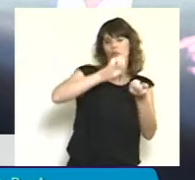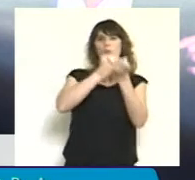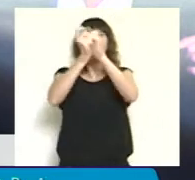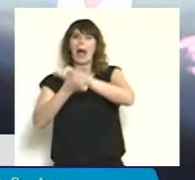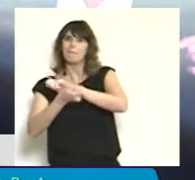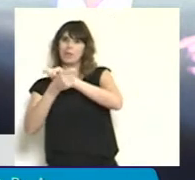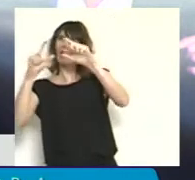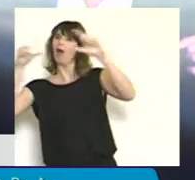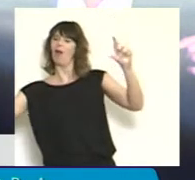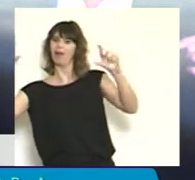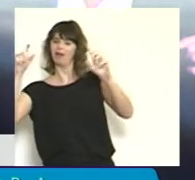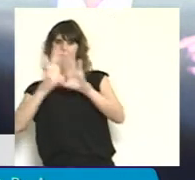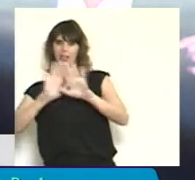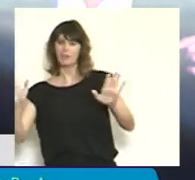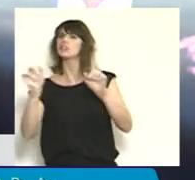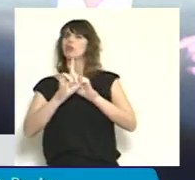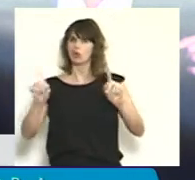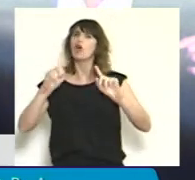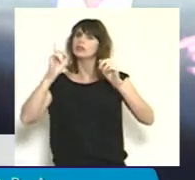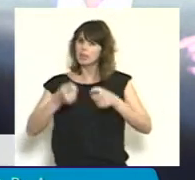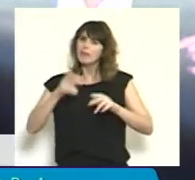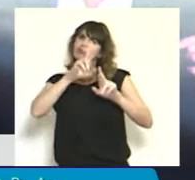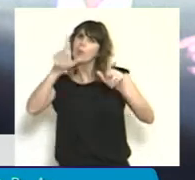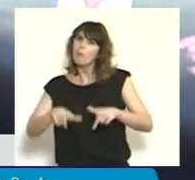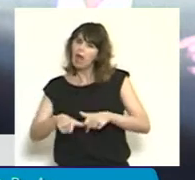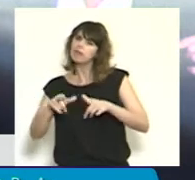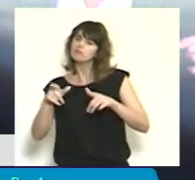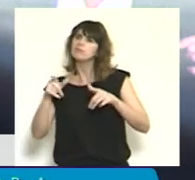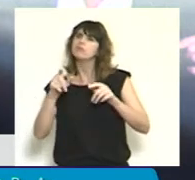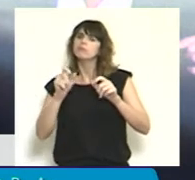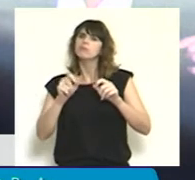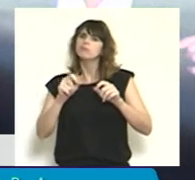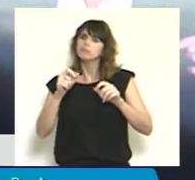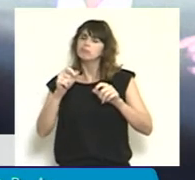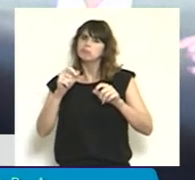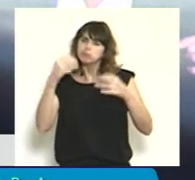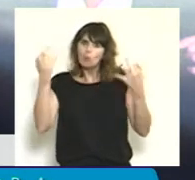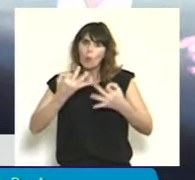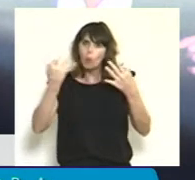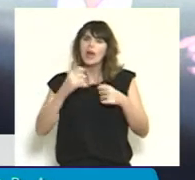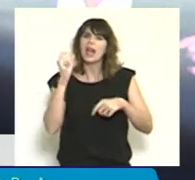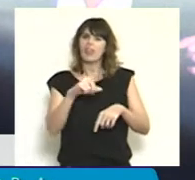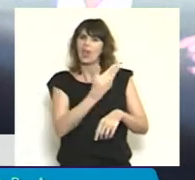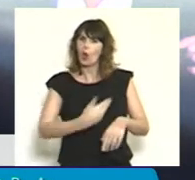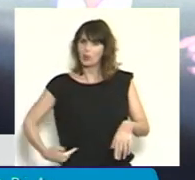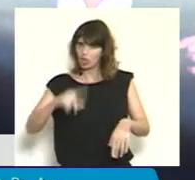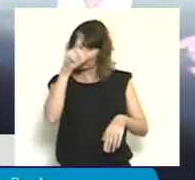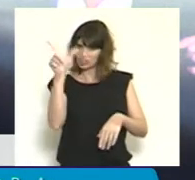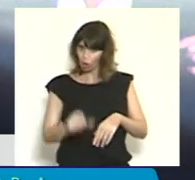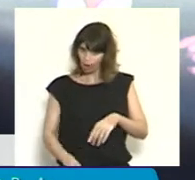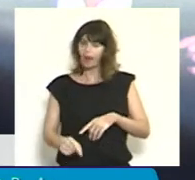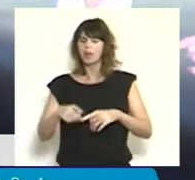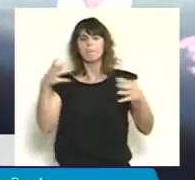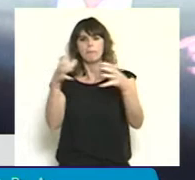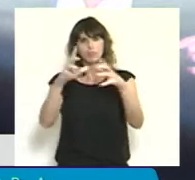acompañar institucionalmente lo que ha sido una política exitosa del Gobierno Nacional acompañada por todas las